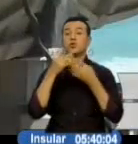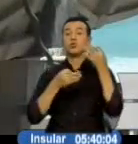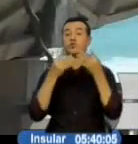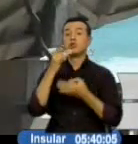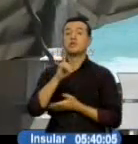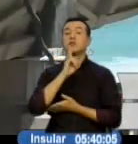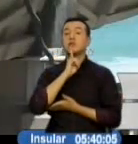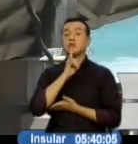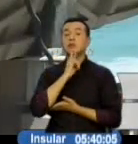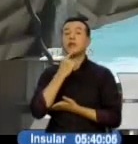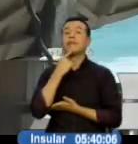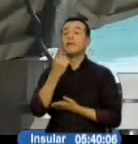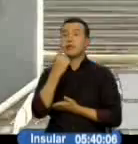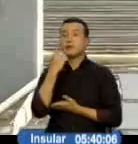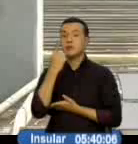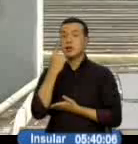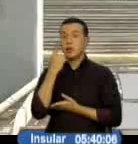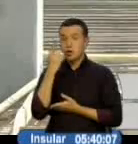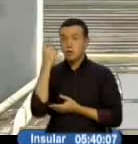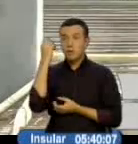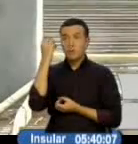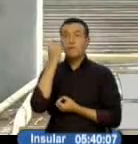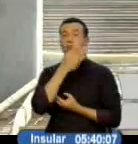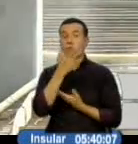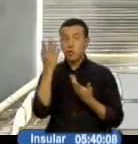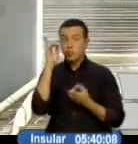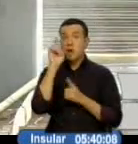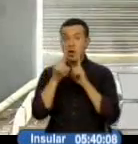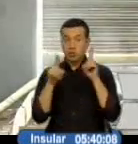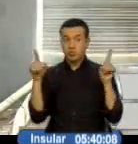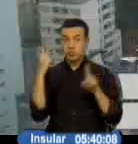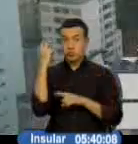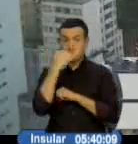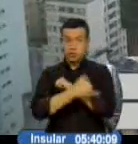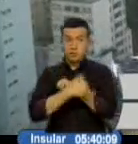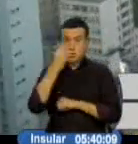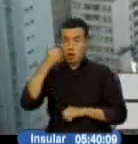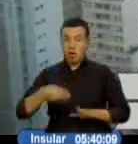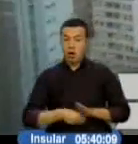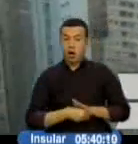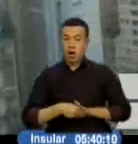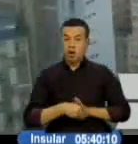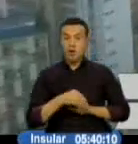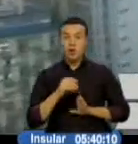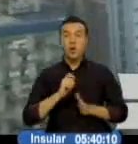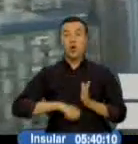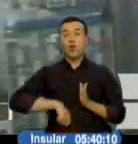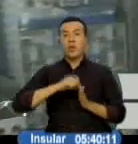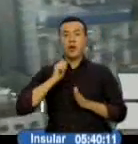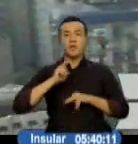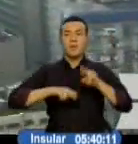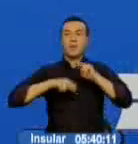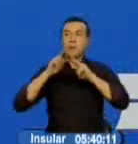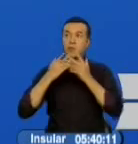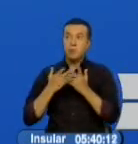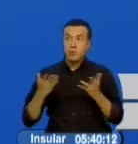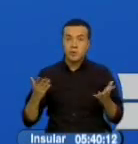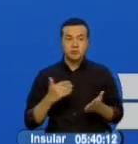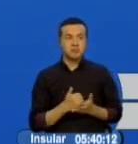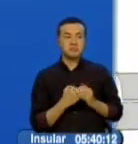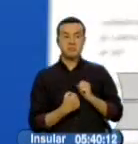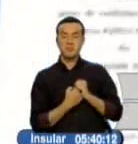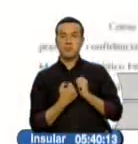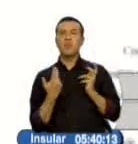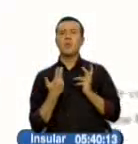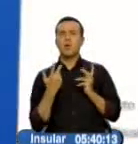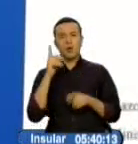de las supuestas coimas que el grupo Odebrecht habría realizado a funcionarios de 12 países para beneficiarse de contratos en la construcción de obras. A la par, se conoció